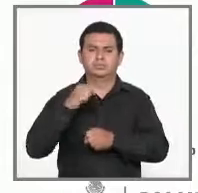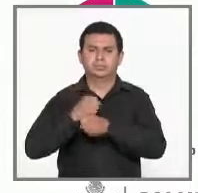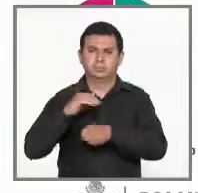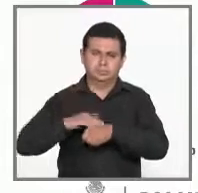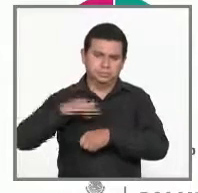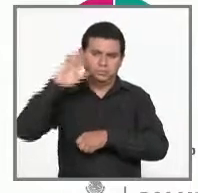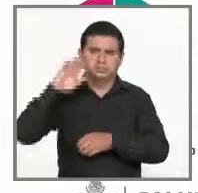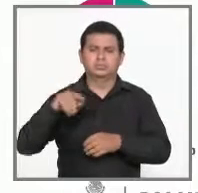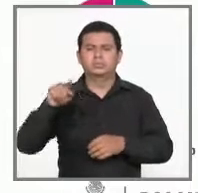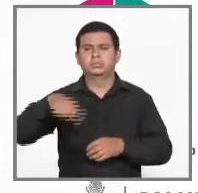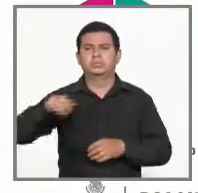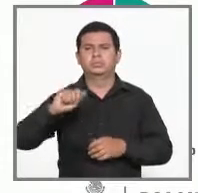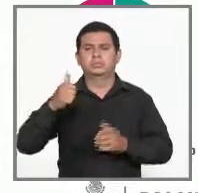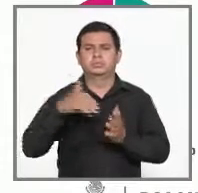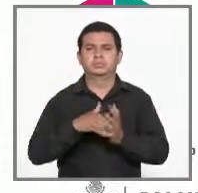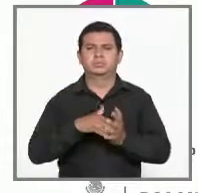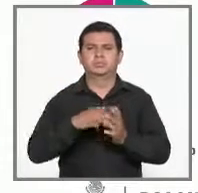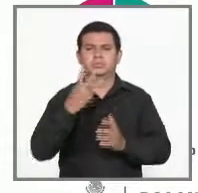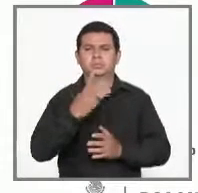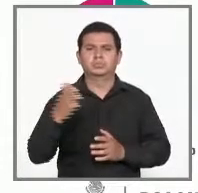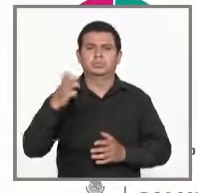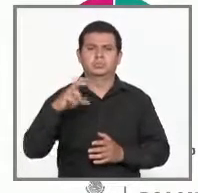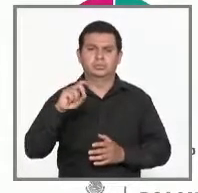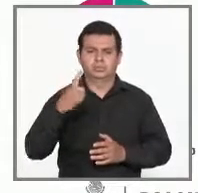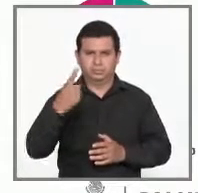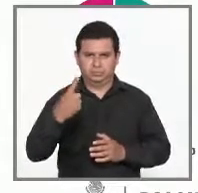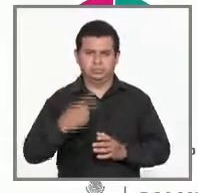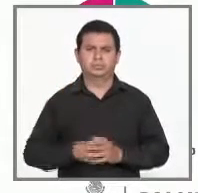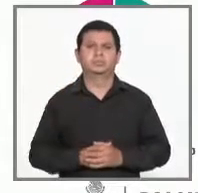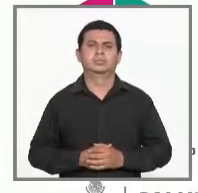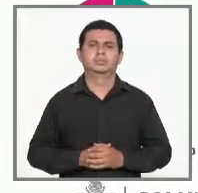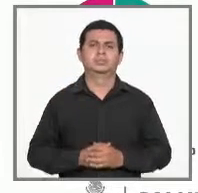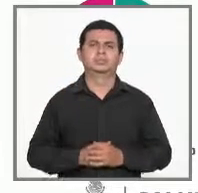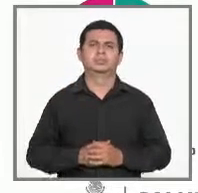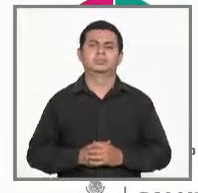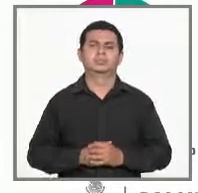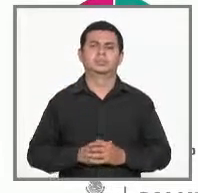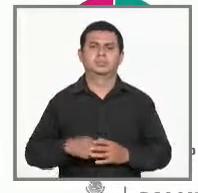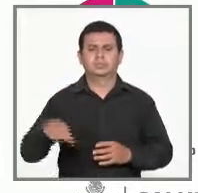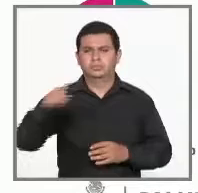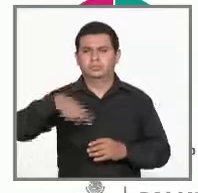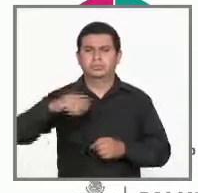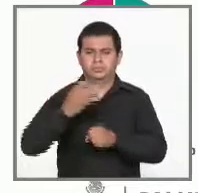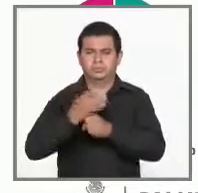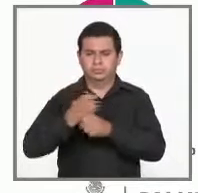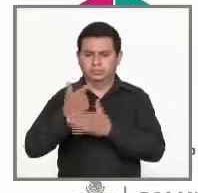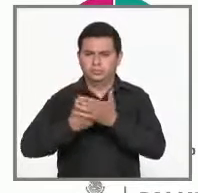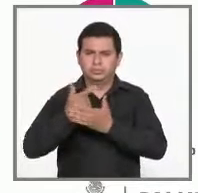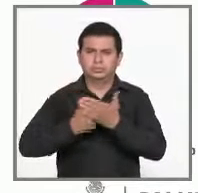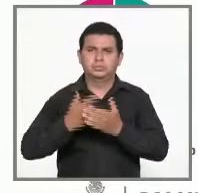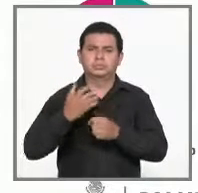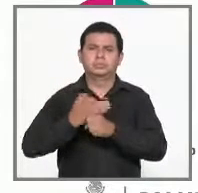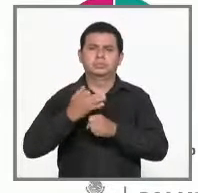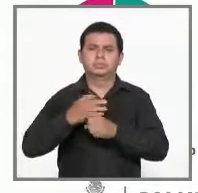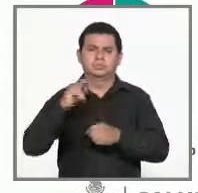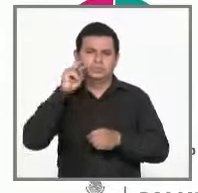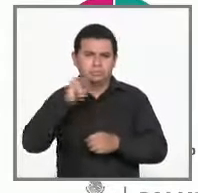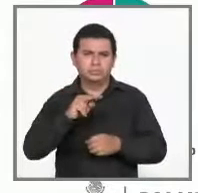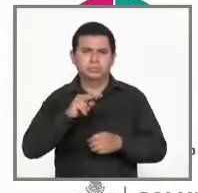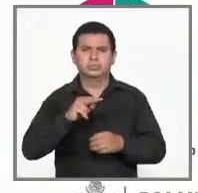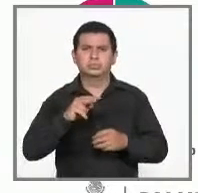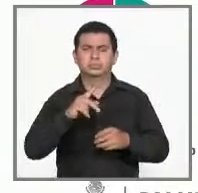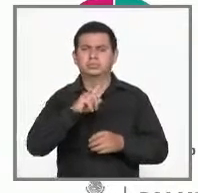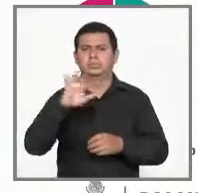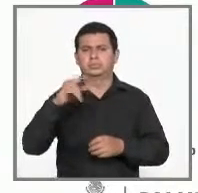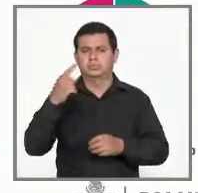65 años con 6.300 31 cabe mencionar también que los menos afectados hasta el momento siguen siendo los menores de un año con